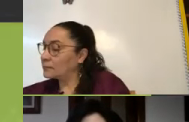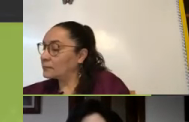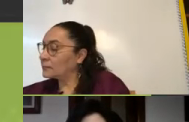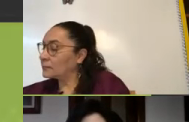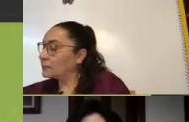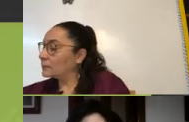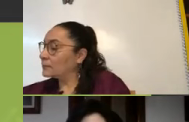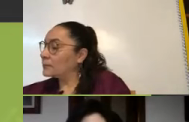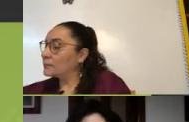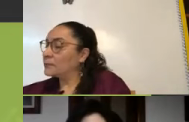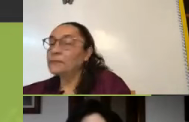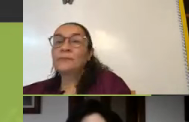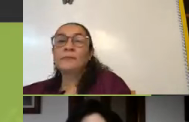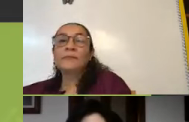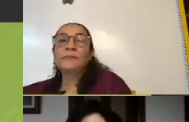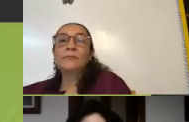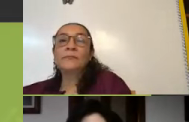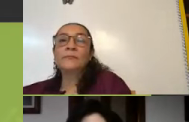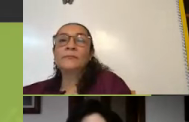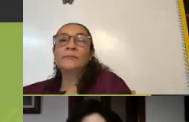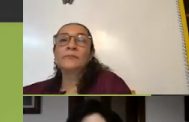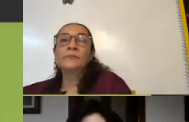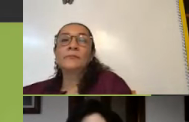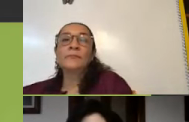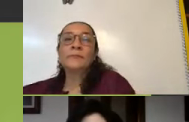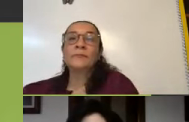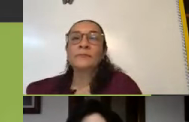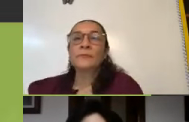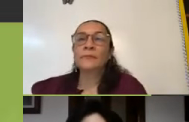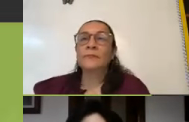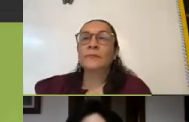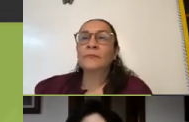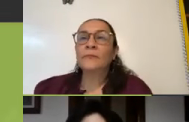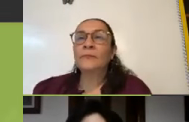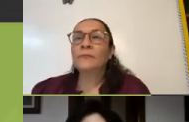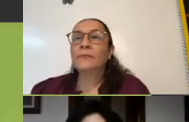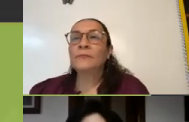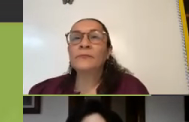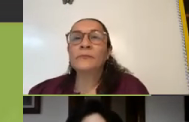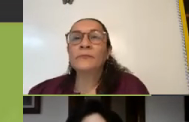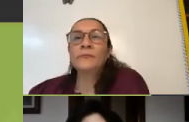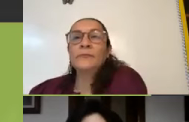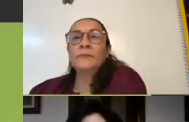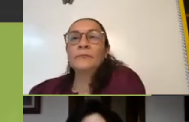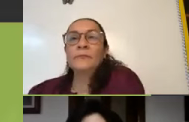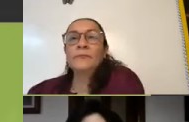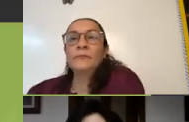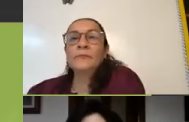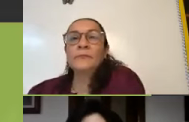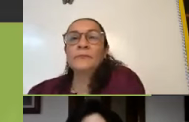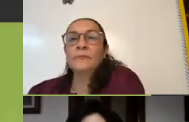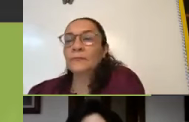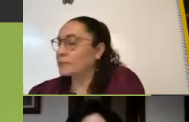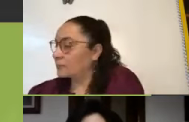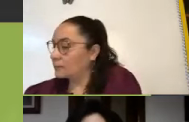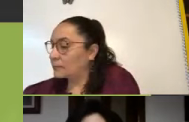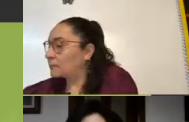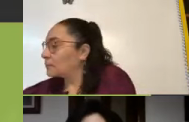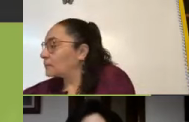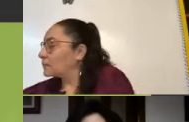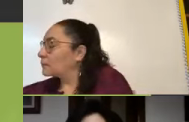respectivos, insisto, tratándose de consumos de agua superiores a los 300